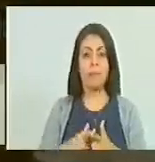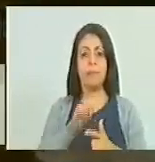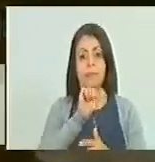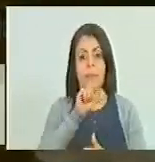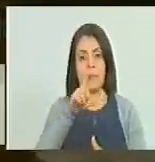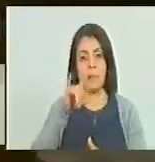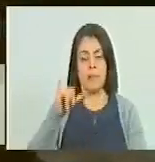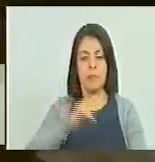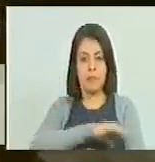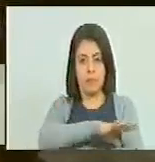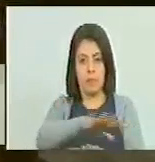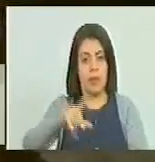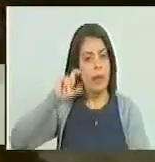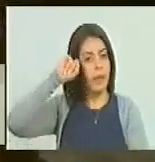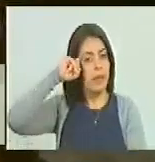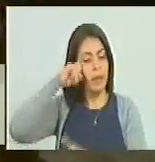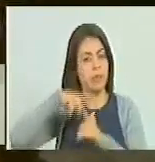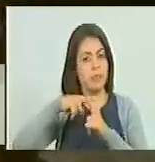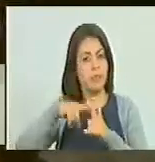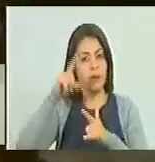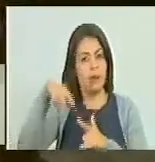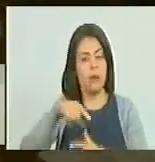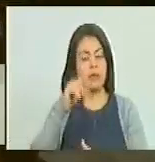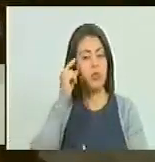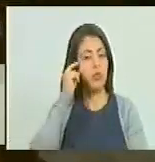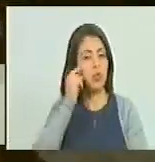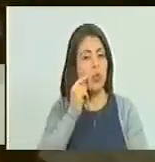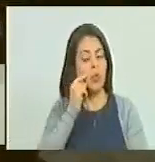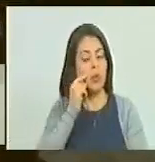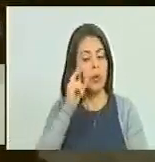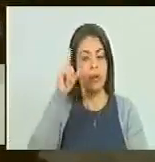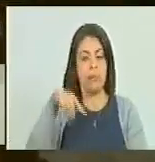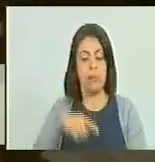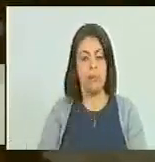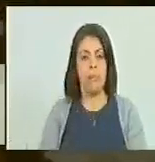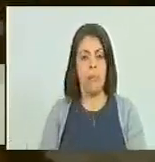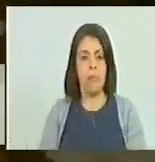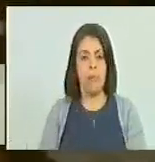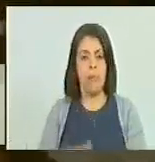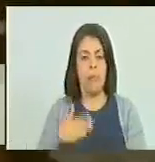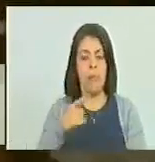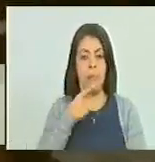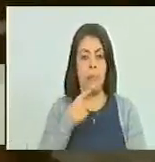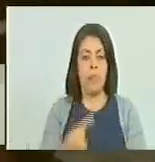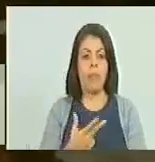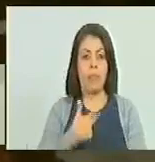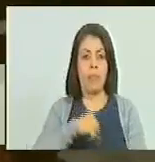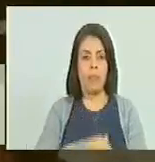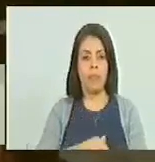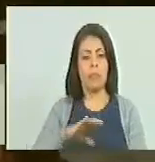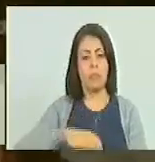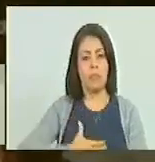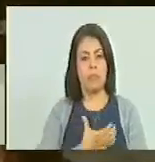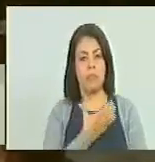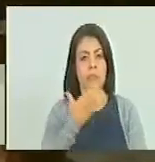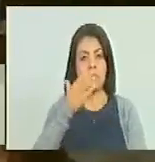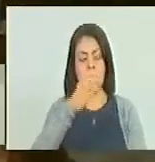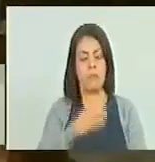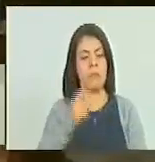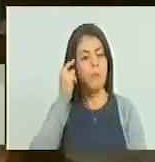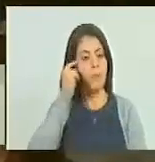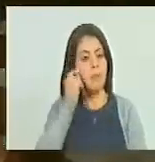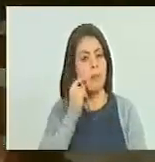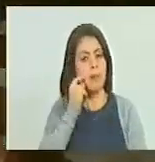Primera, quiero recordar a Antonio José de Sucre, cuando decía nuestro cantautor: